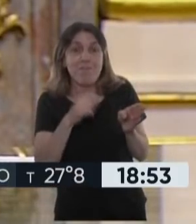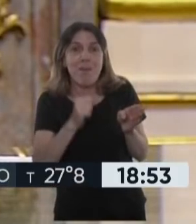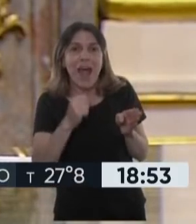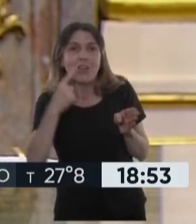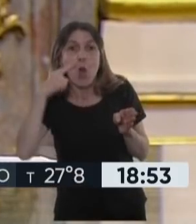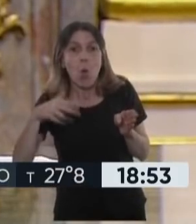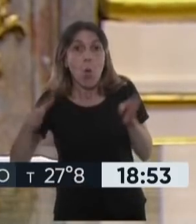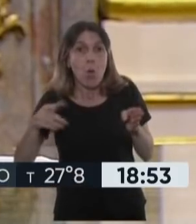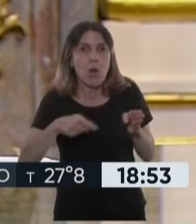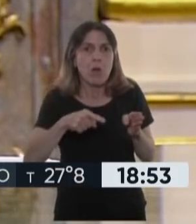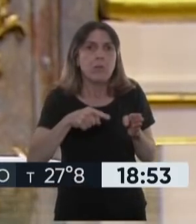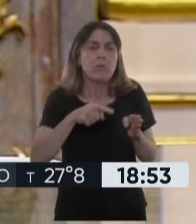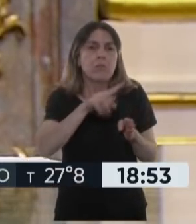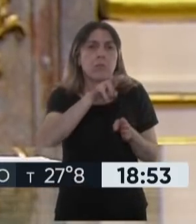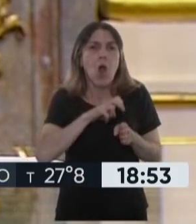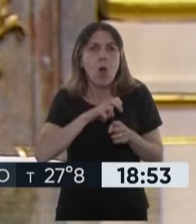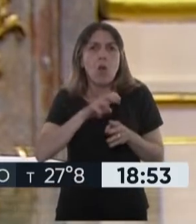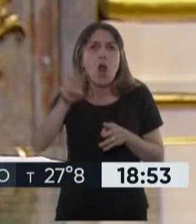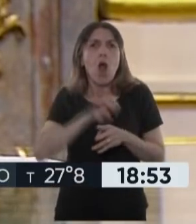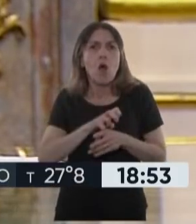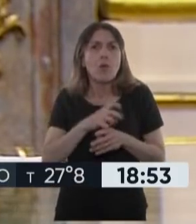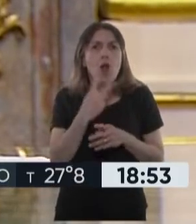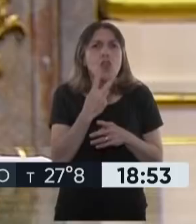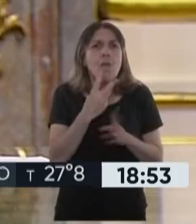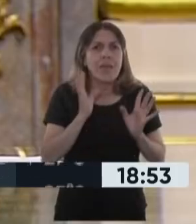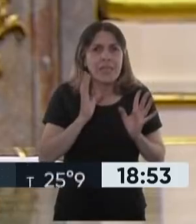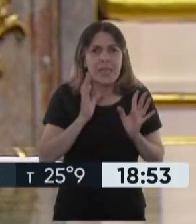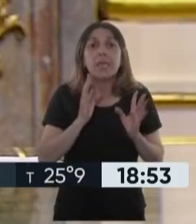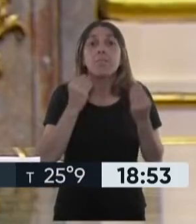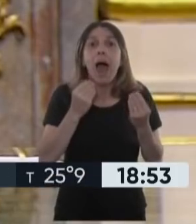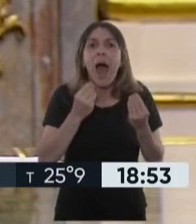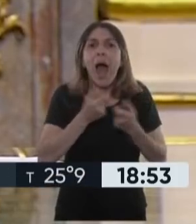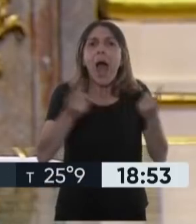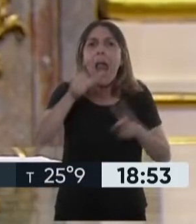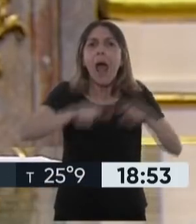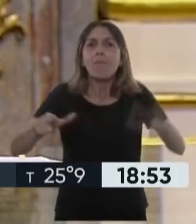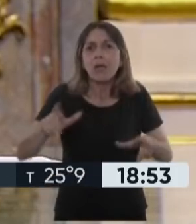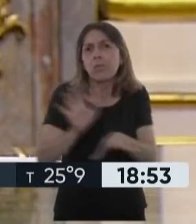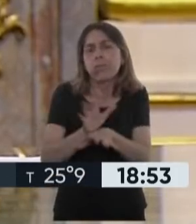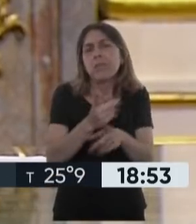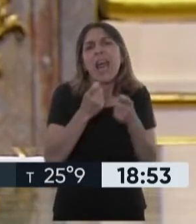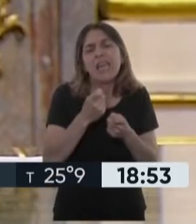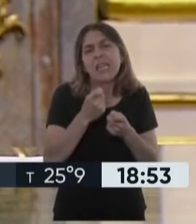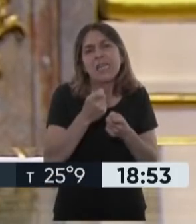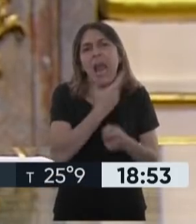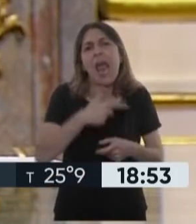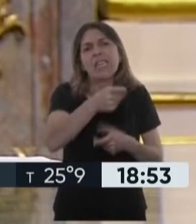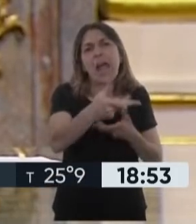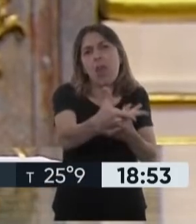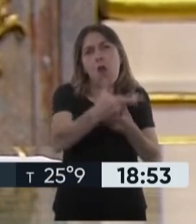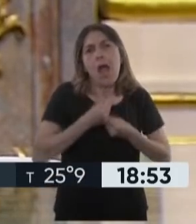Justamente este refuerzo de ingresos se enfoca en quienes requieren de la protección del Estado y, por lo tanto,